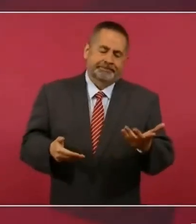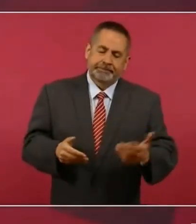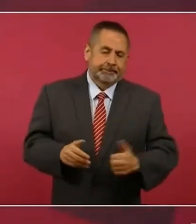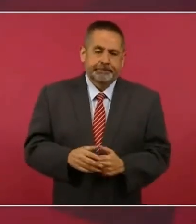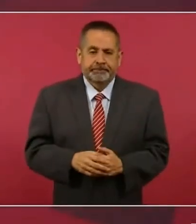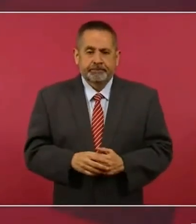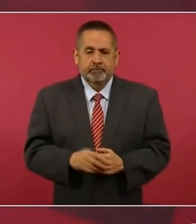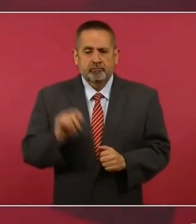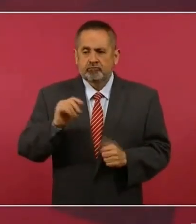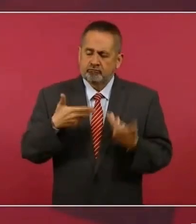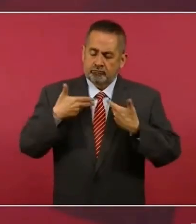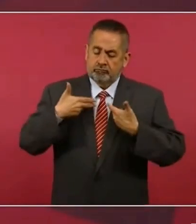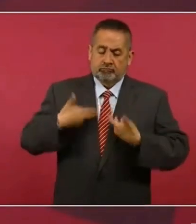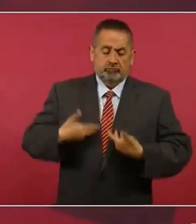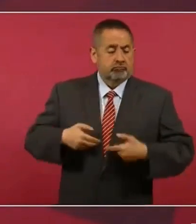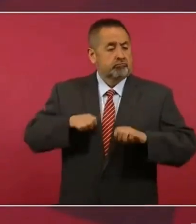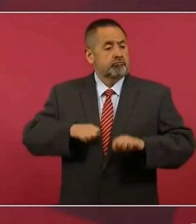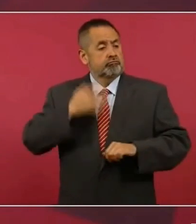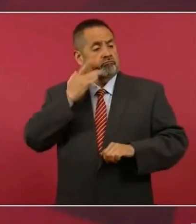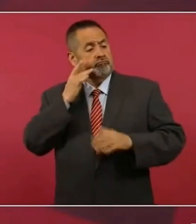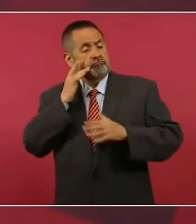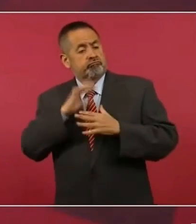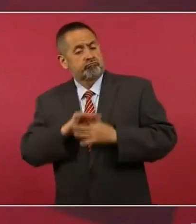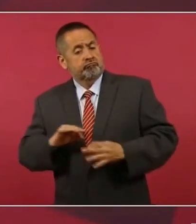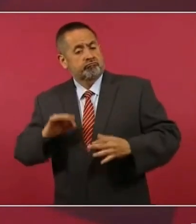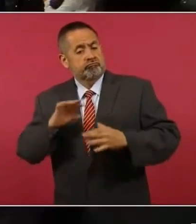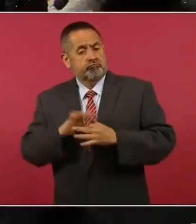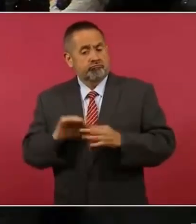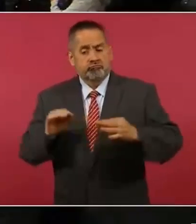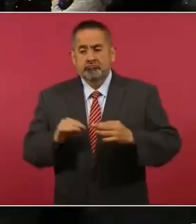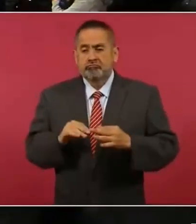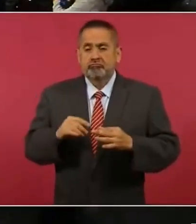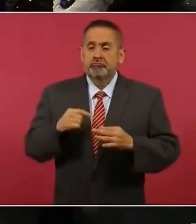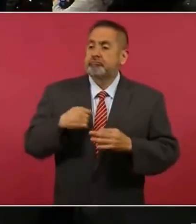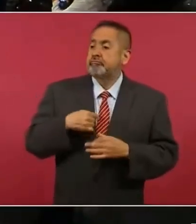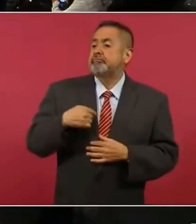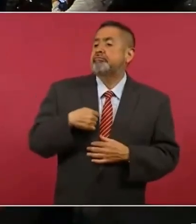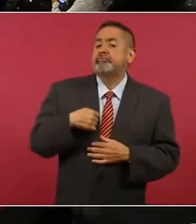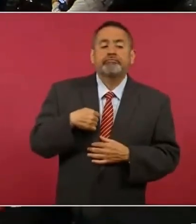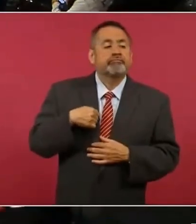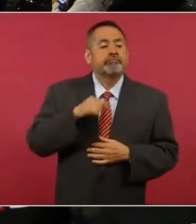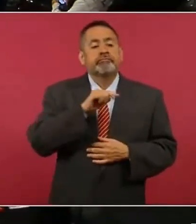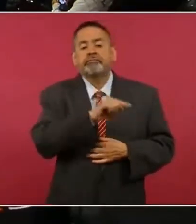tenemos buena presencia y como somos amigos